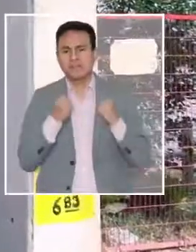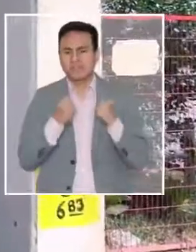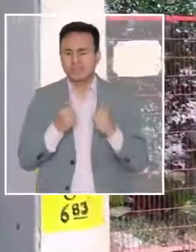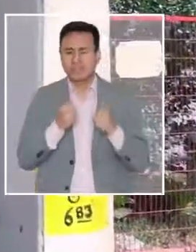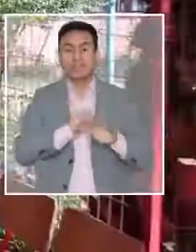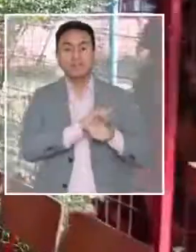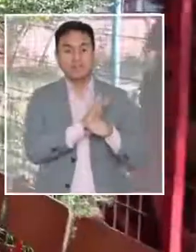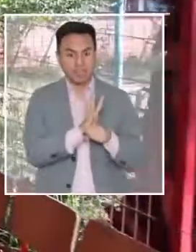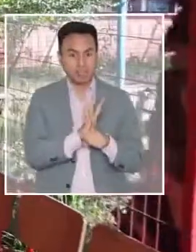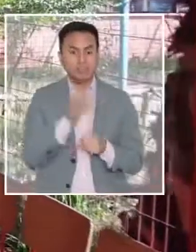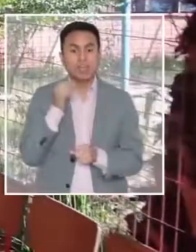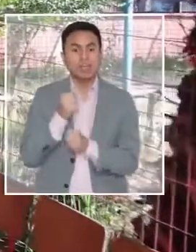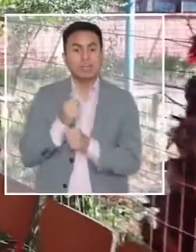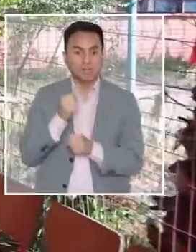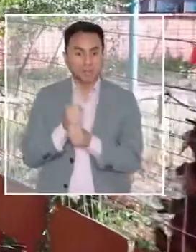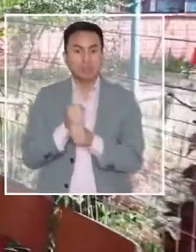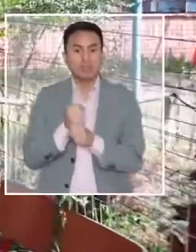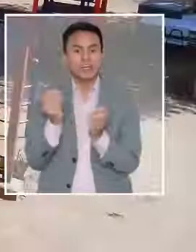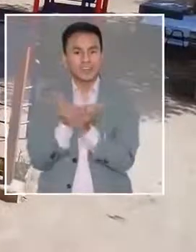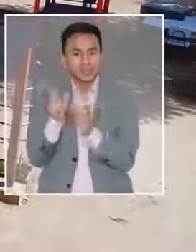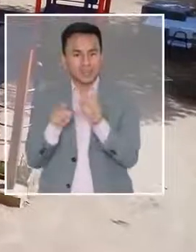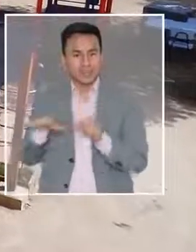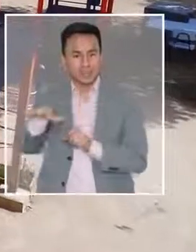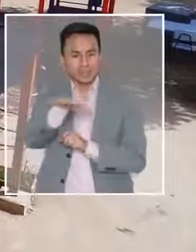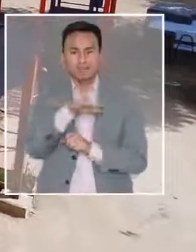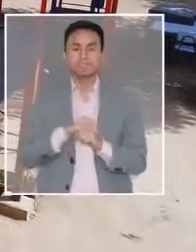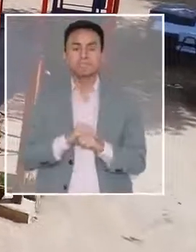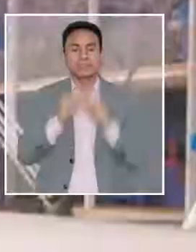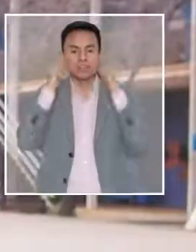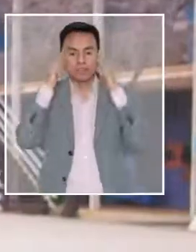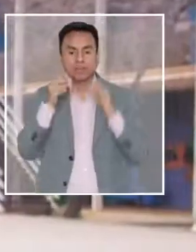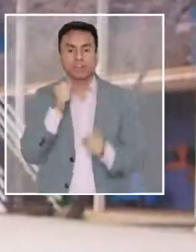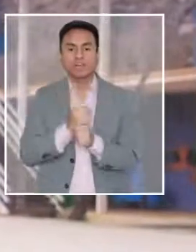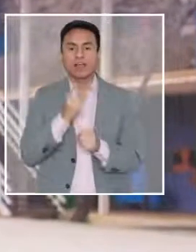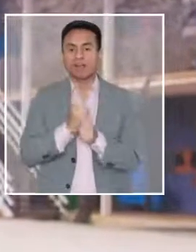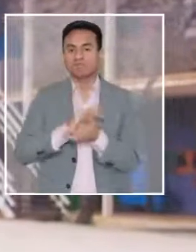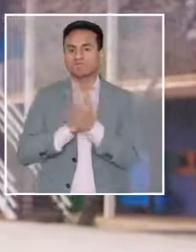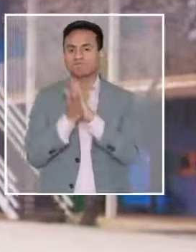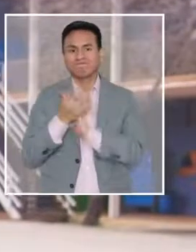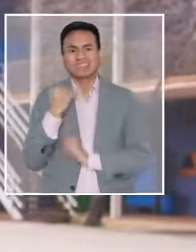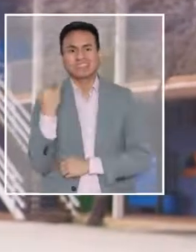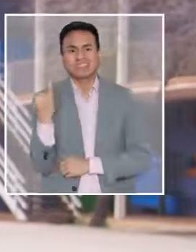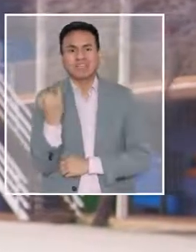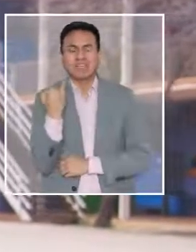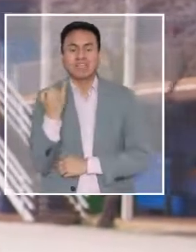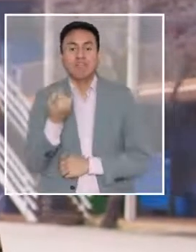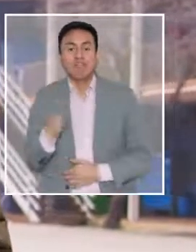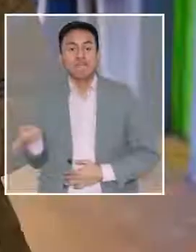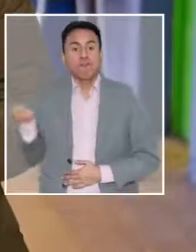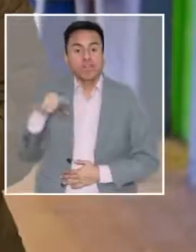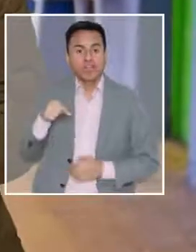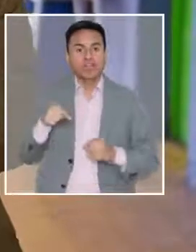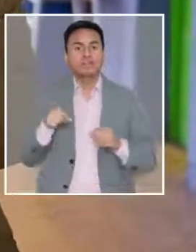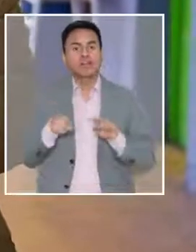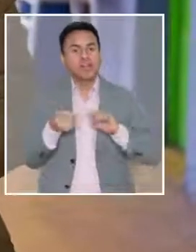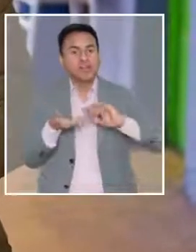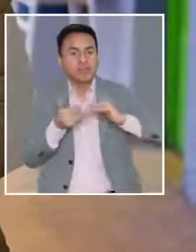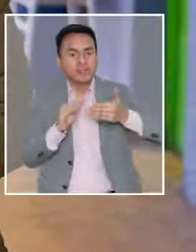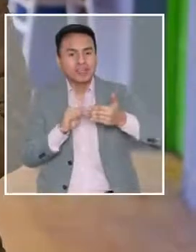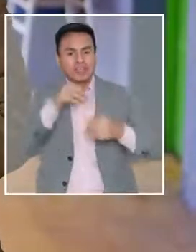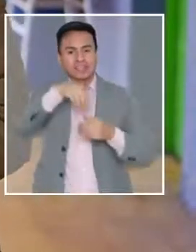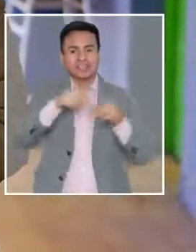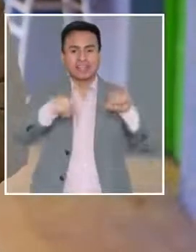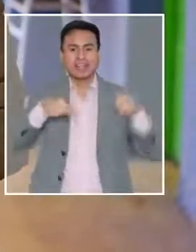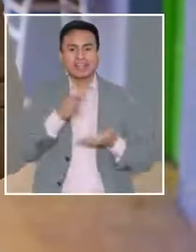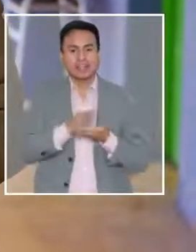de las repercusiones más fuertes que tuvo la pandemia en el trabajo de los estudiantes, que se enfocó en un trabajo totalmente individual. Y el volver a estar dentro